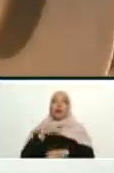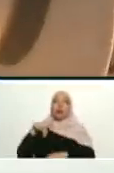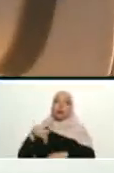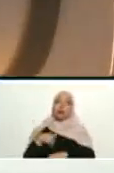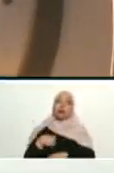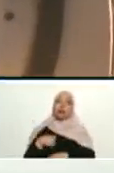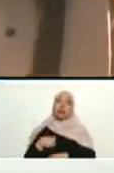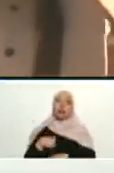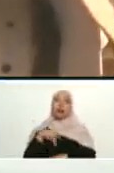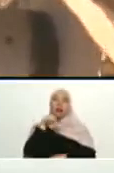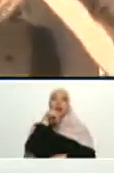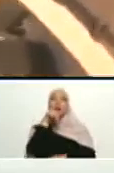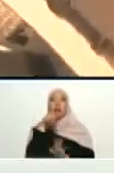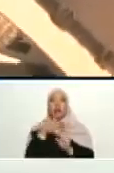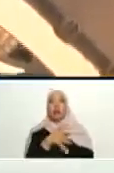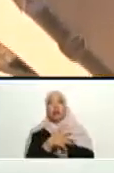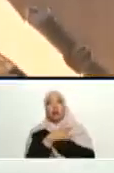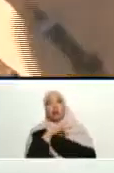pídelo.